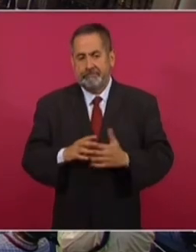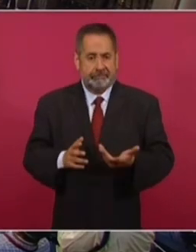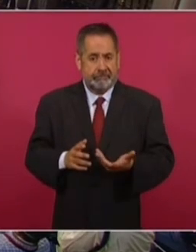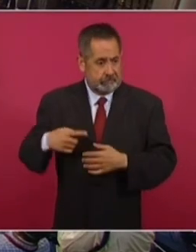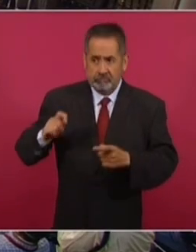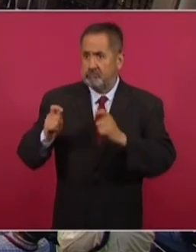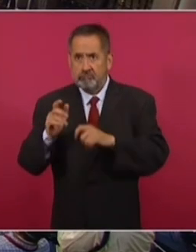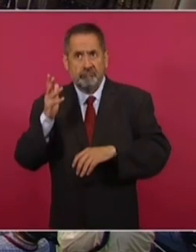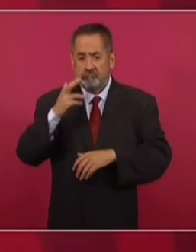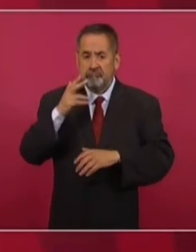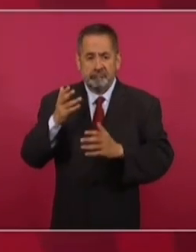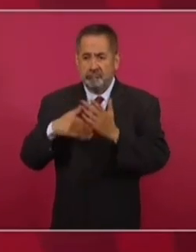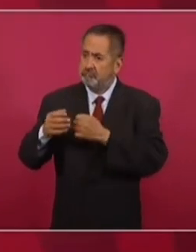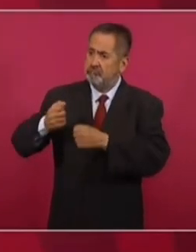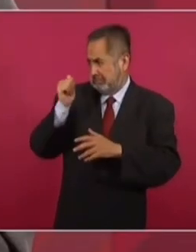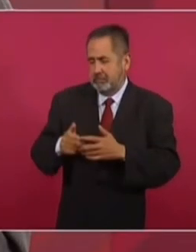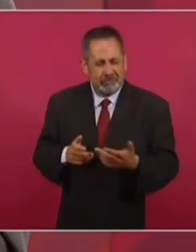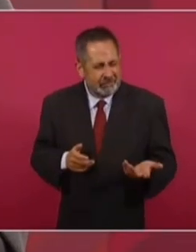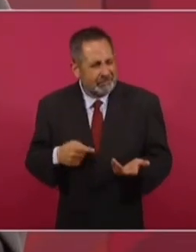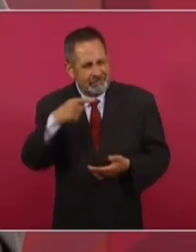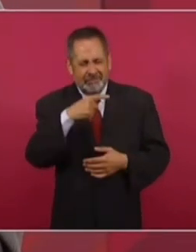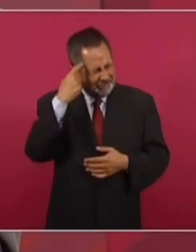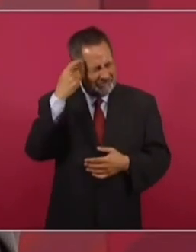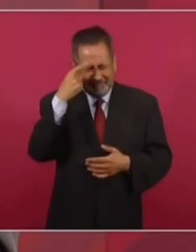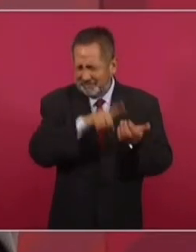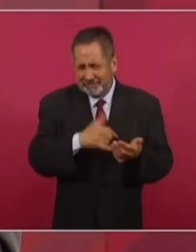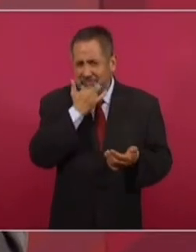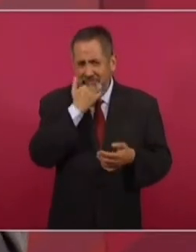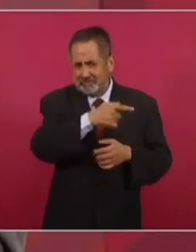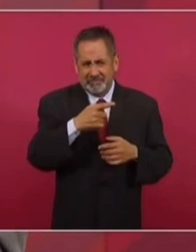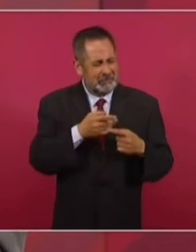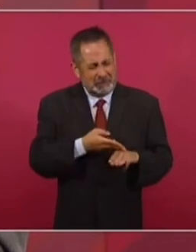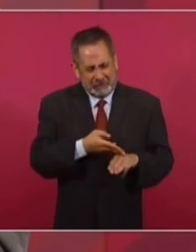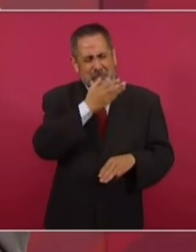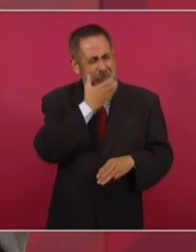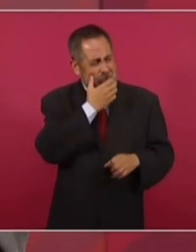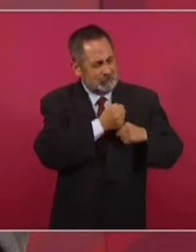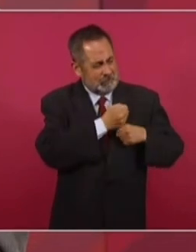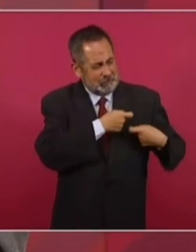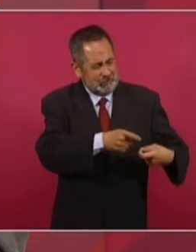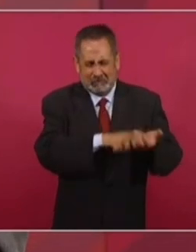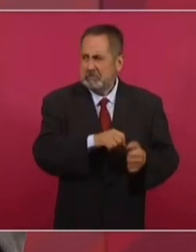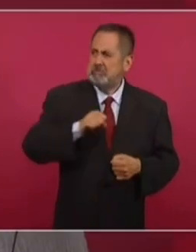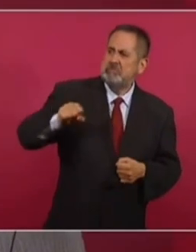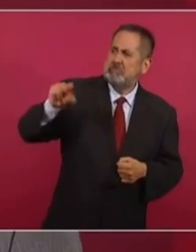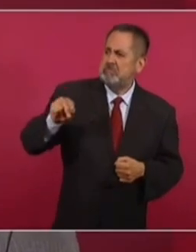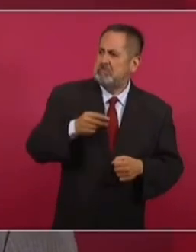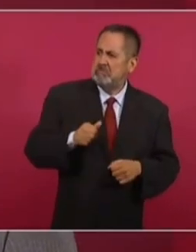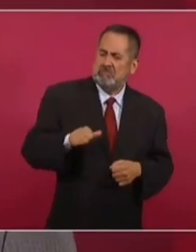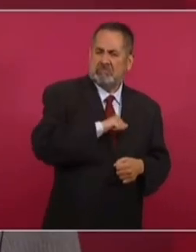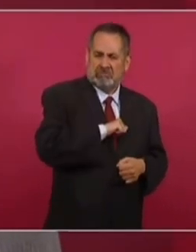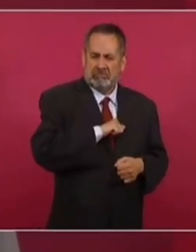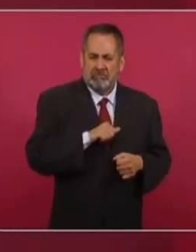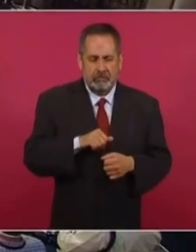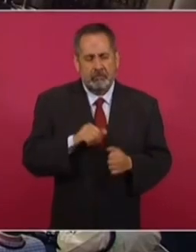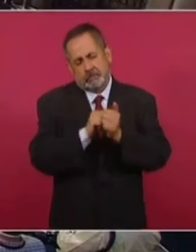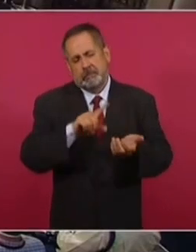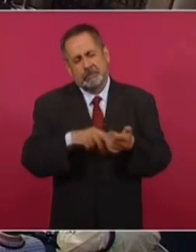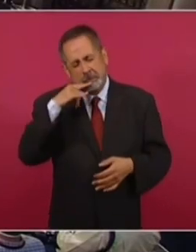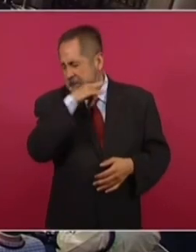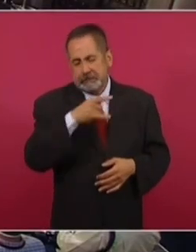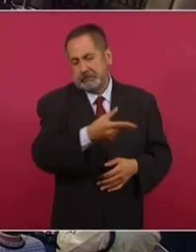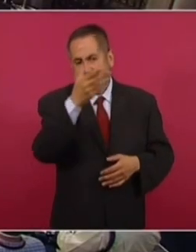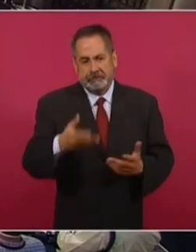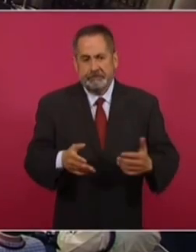para lograr alcanzar una sociedad mejor. Es toda una concepción muy conservadora, muy reaccionaria, muy egoísta y muy hipócrita.